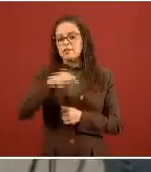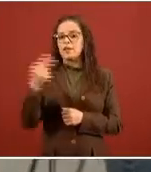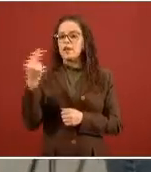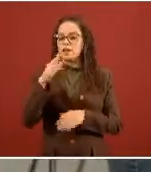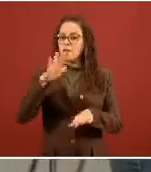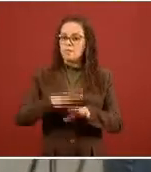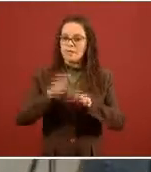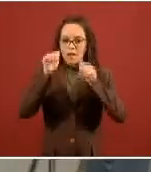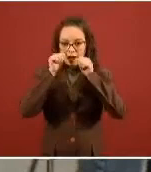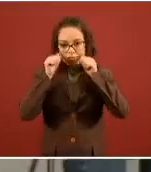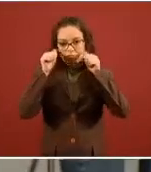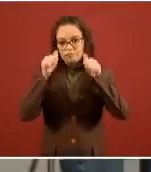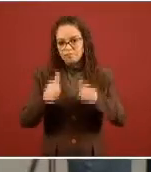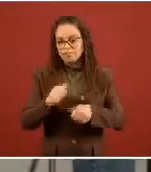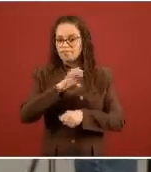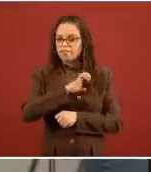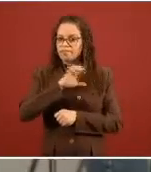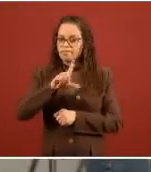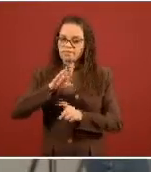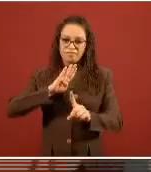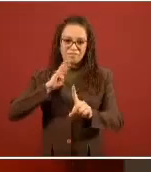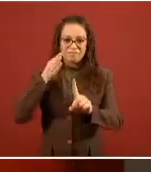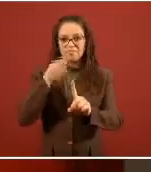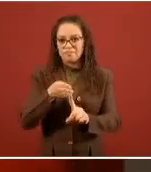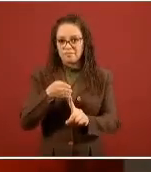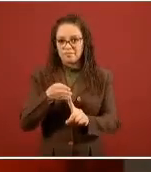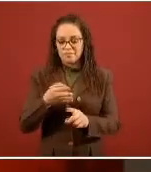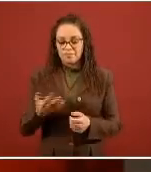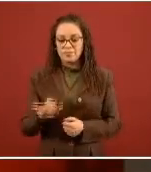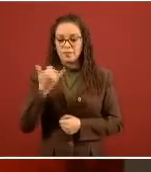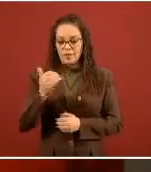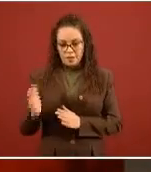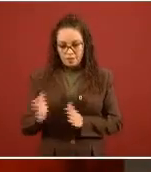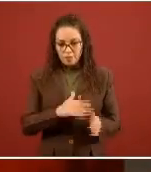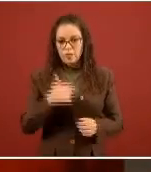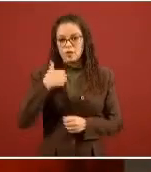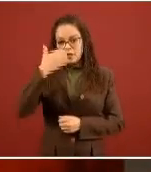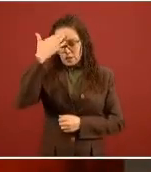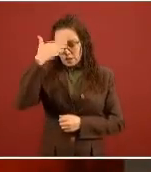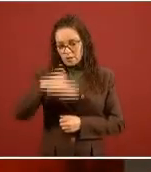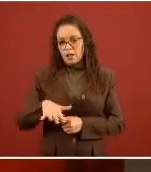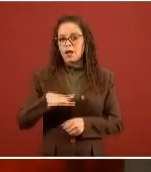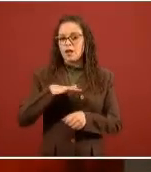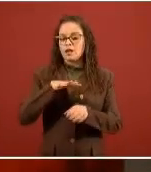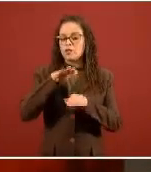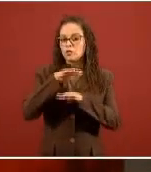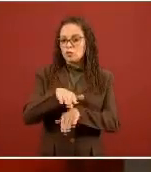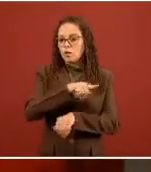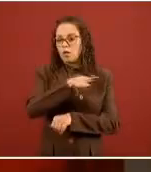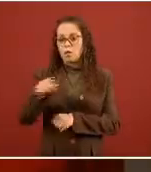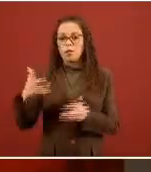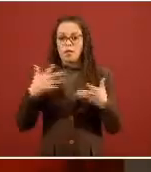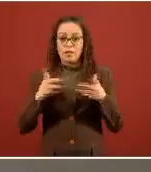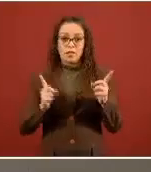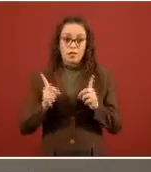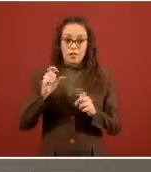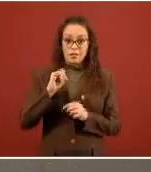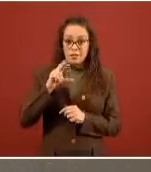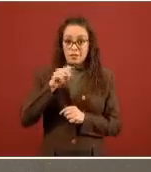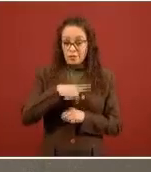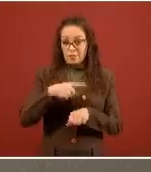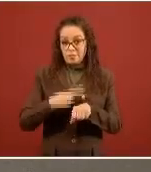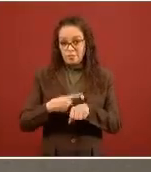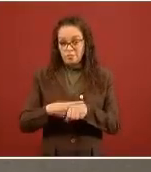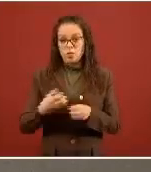Esa es una cosa. Y quisiera yo saber sobre los casos sospechosos también, ¿cuánto tiempo en promedio